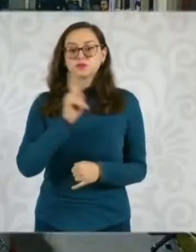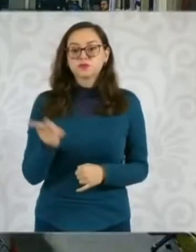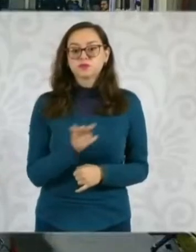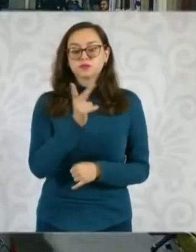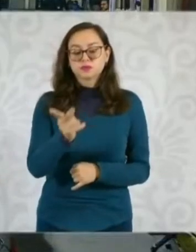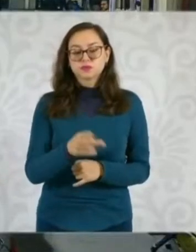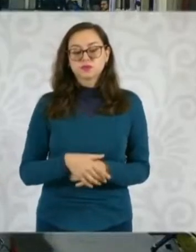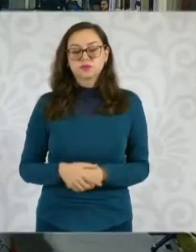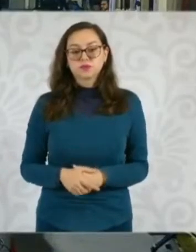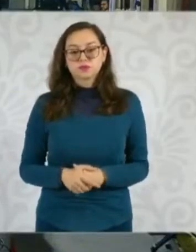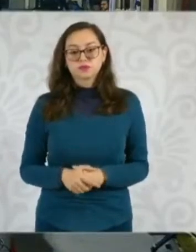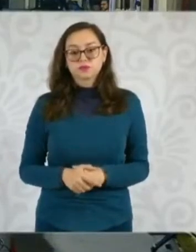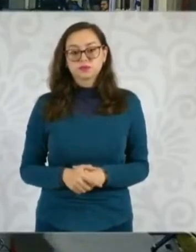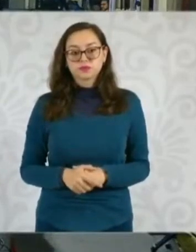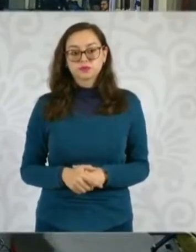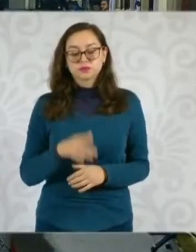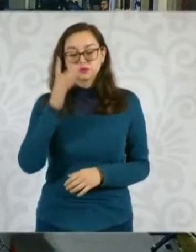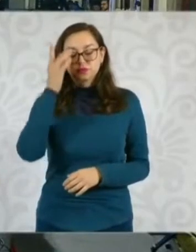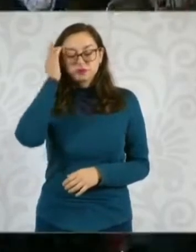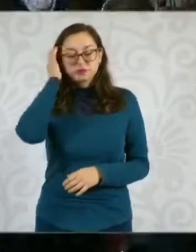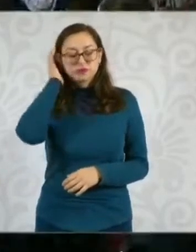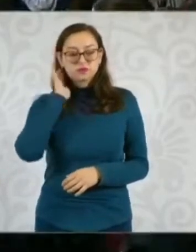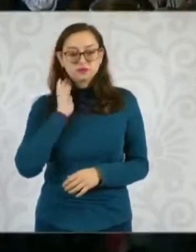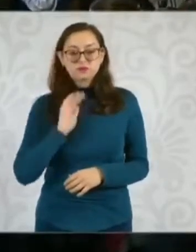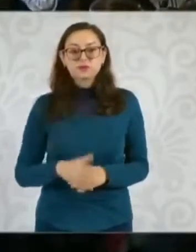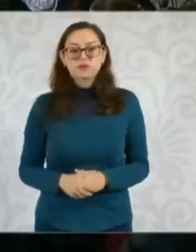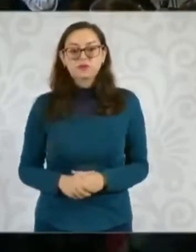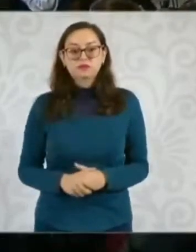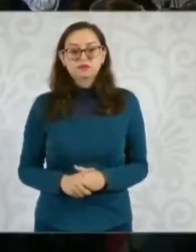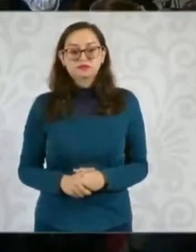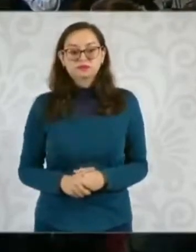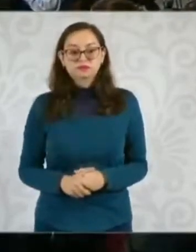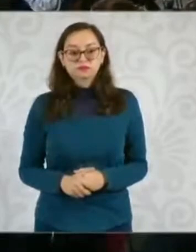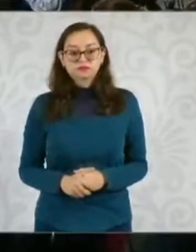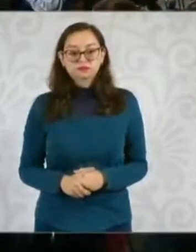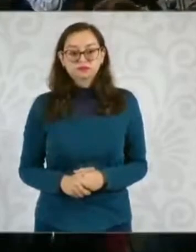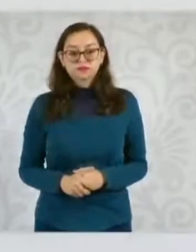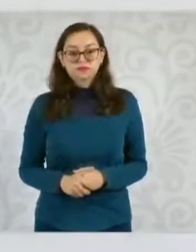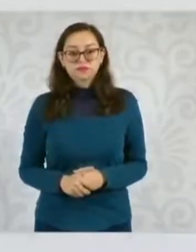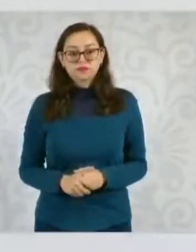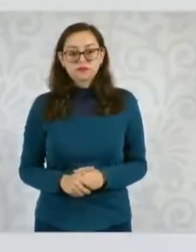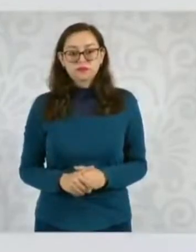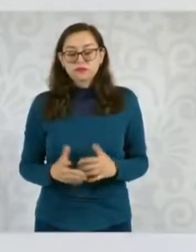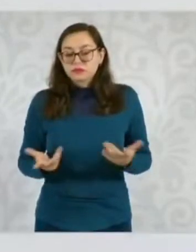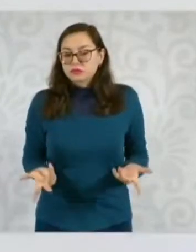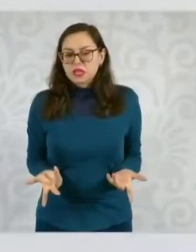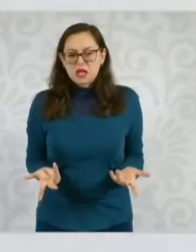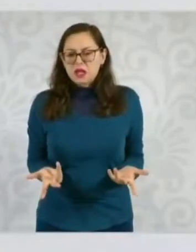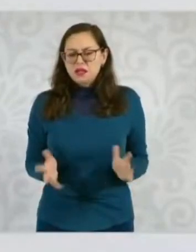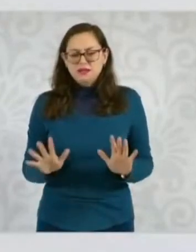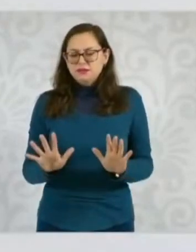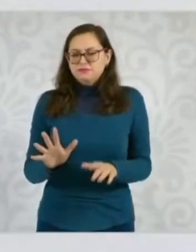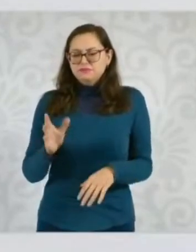condiciones ante una mayoría calificada en el Congreso para No una tenemos reforma. pensado mayores modificaciones